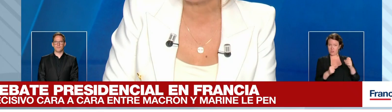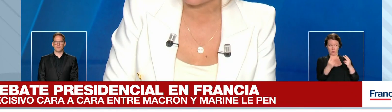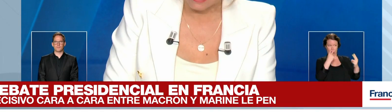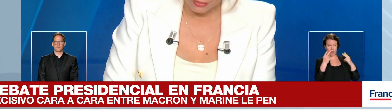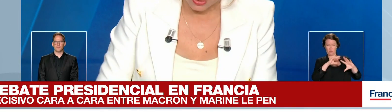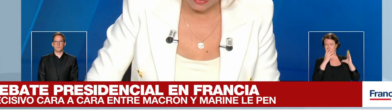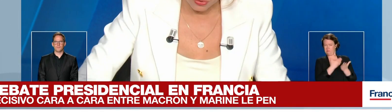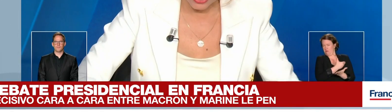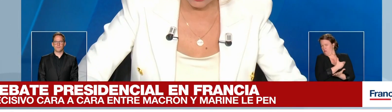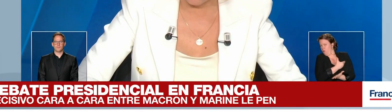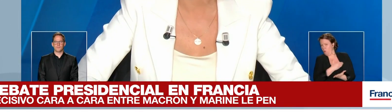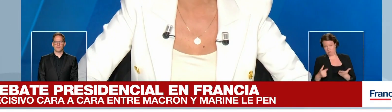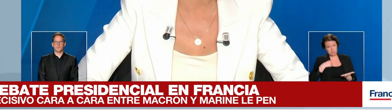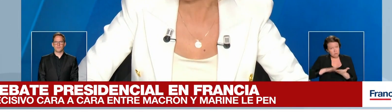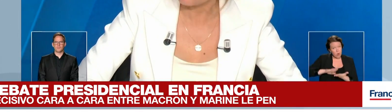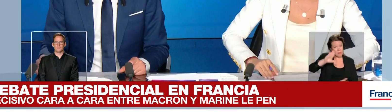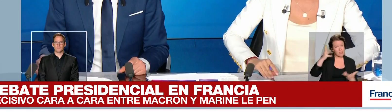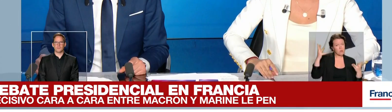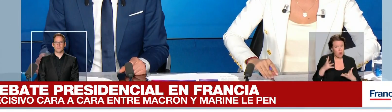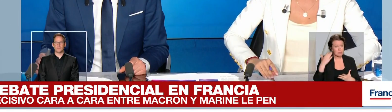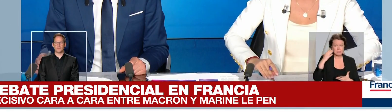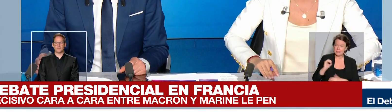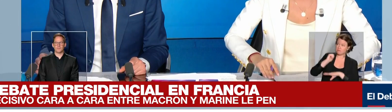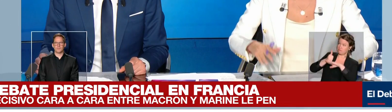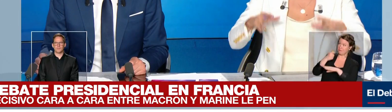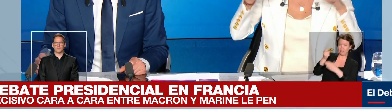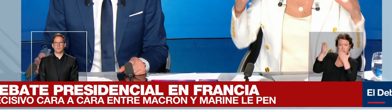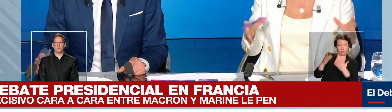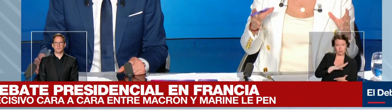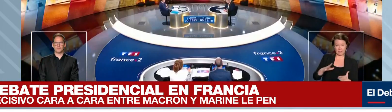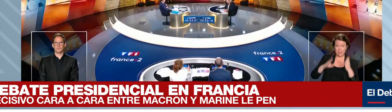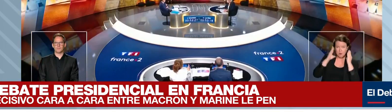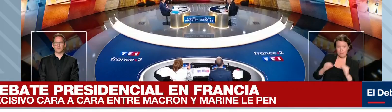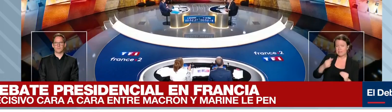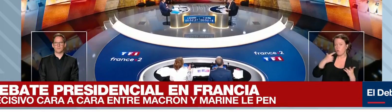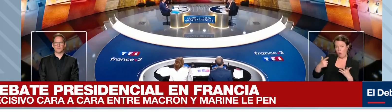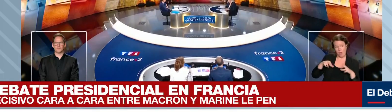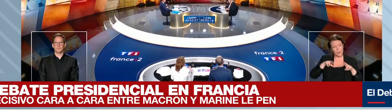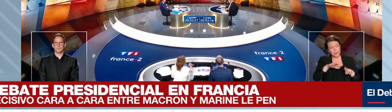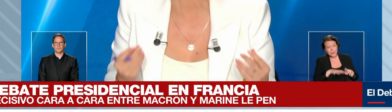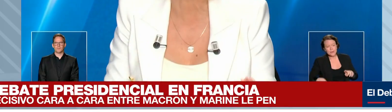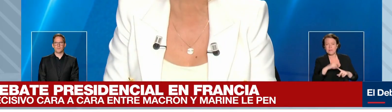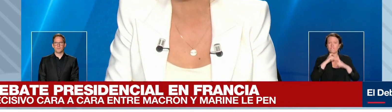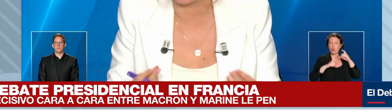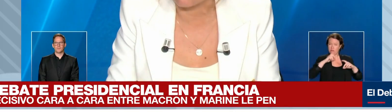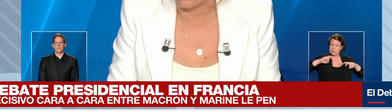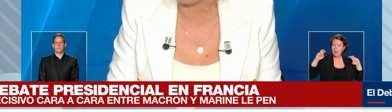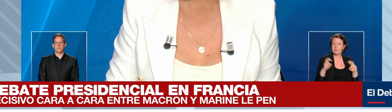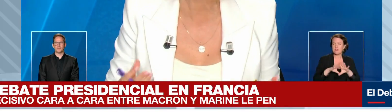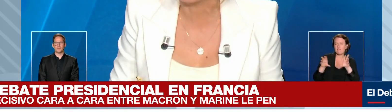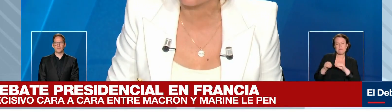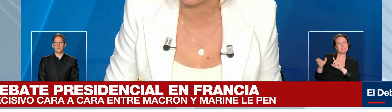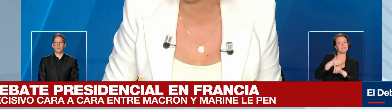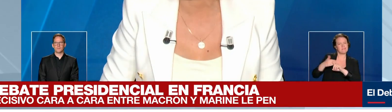que nos escuchan que cuando usted sea presidente, habrá menos violencia en las calles o menos violencia